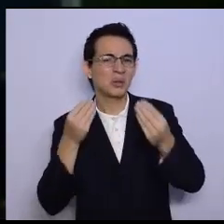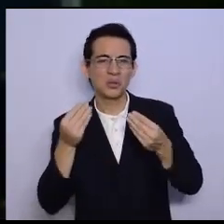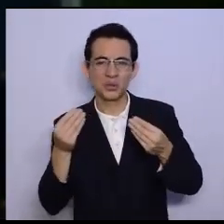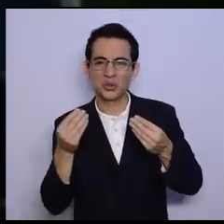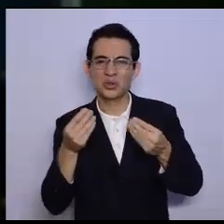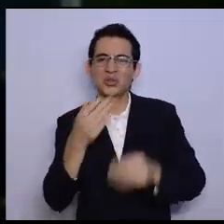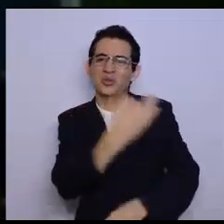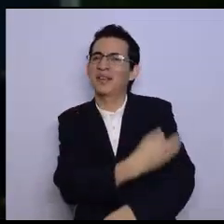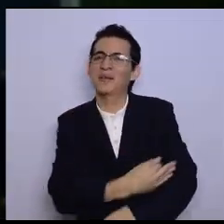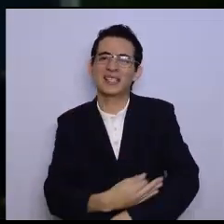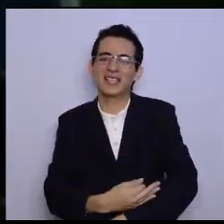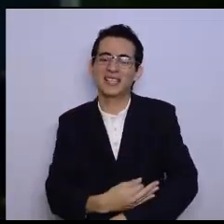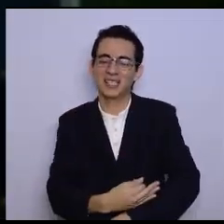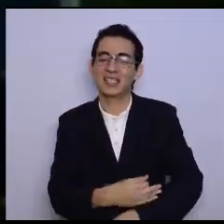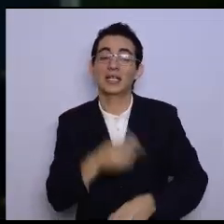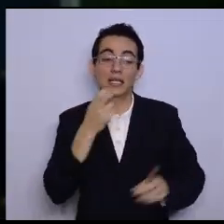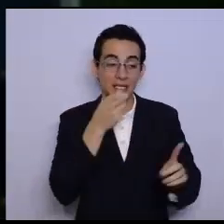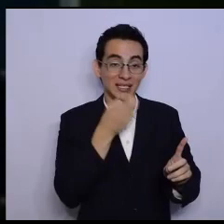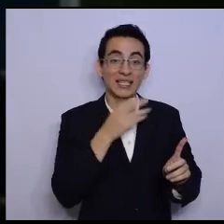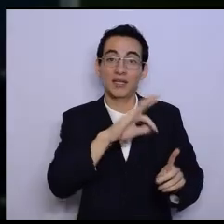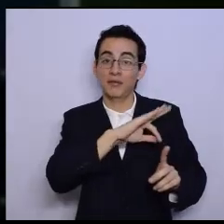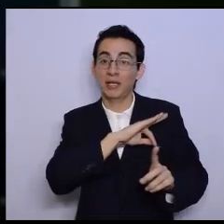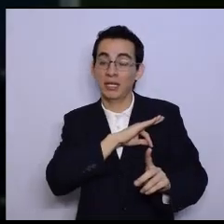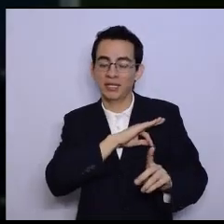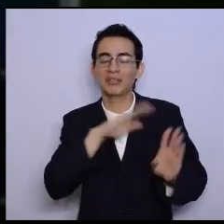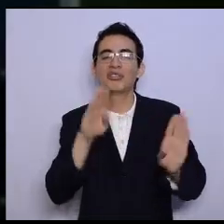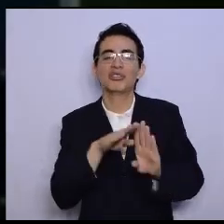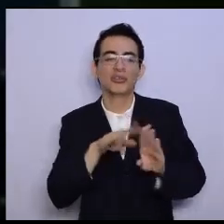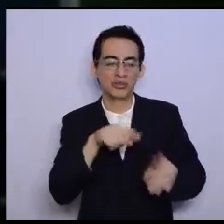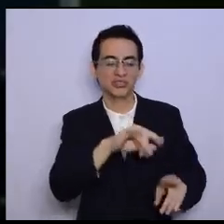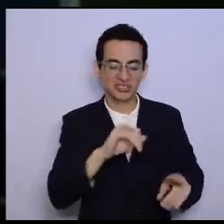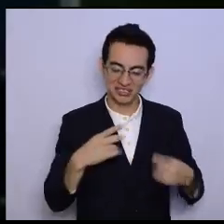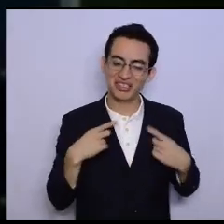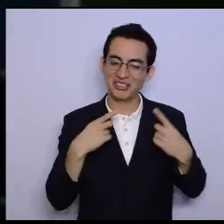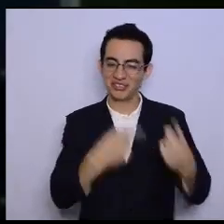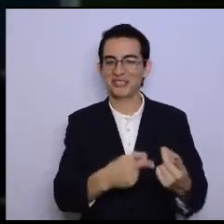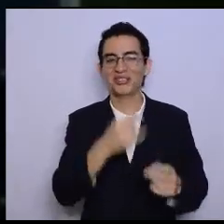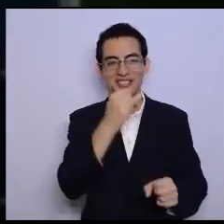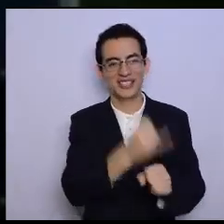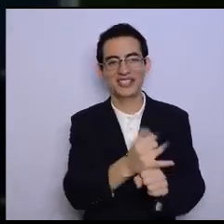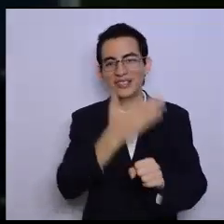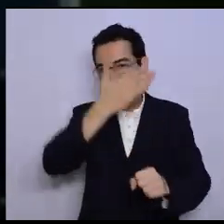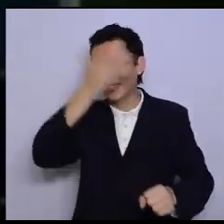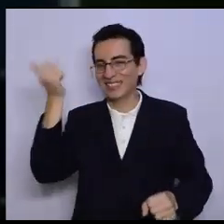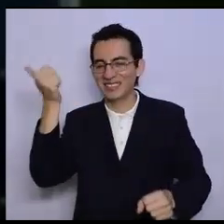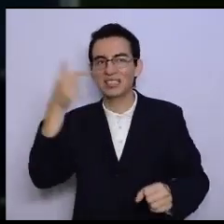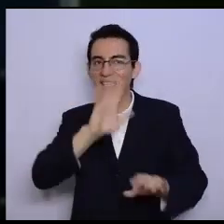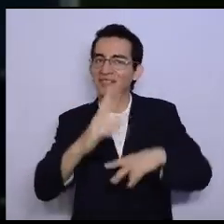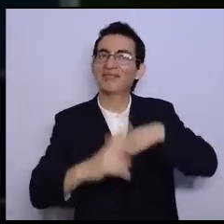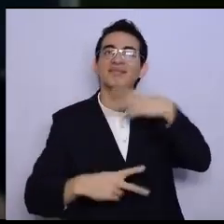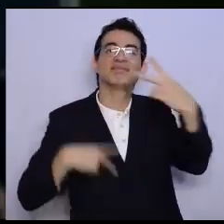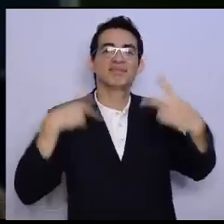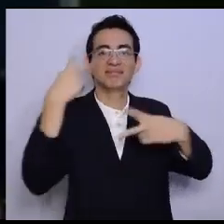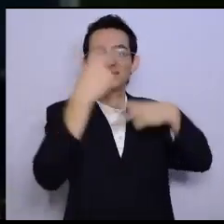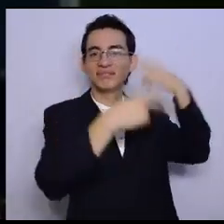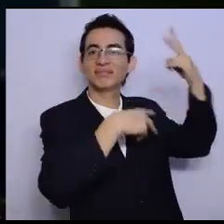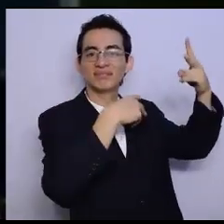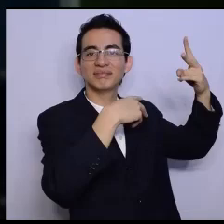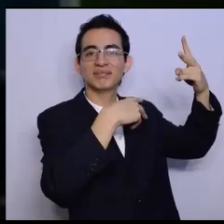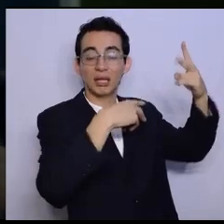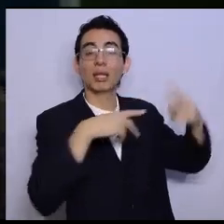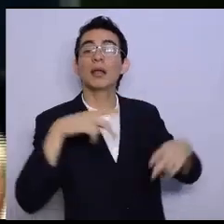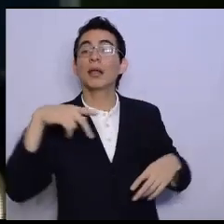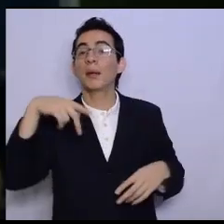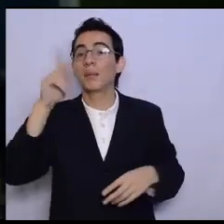lo justificó, dice la Biblia. Entonces dice que vuestra fe, mucho más preciosa que el oro, el cual aunque perecedero se prueba con